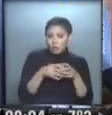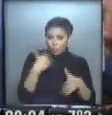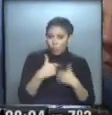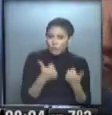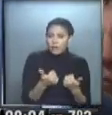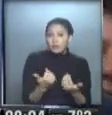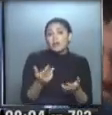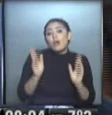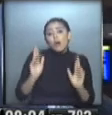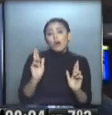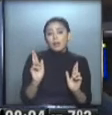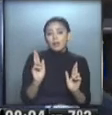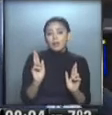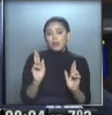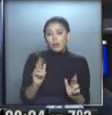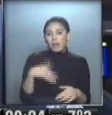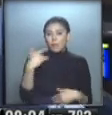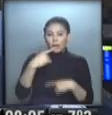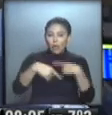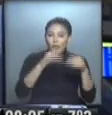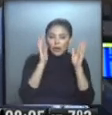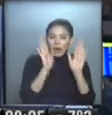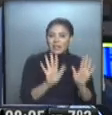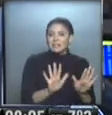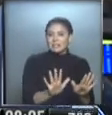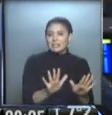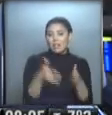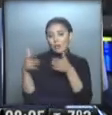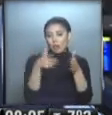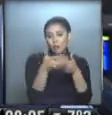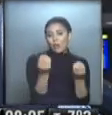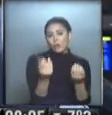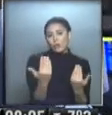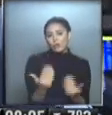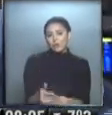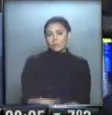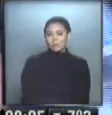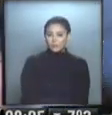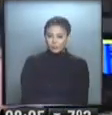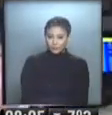que esperemos que se pueda seguir por ese camino, que es un buen indicio y una buena respuesta, Alejandro.